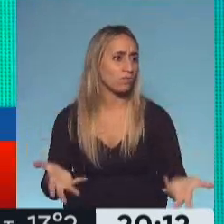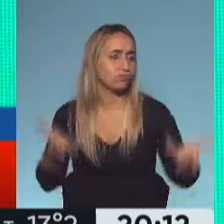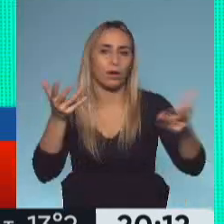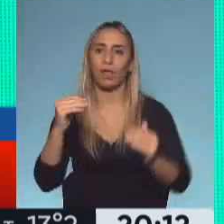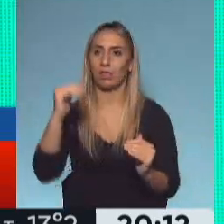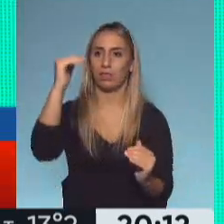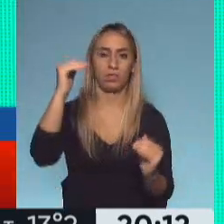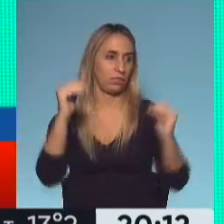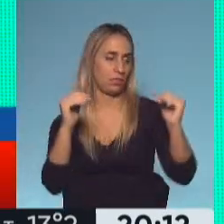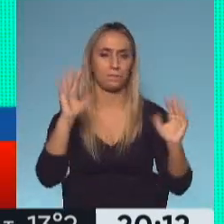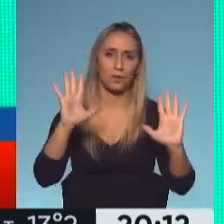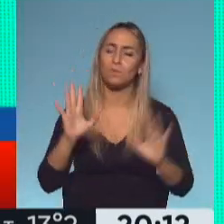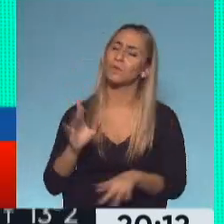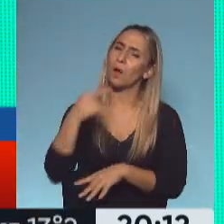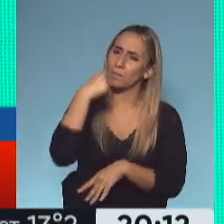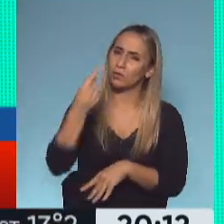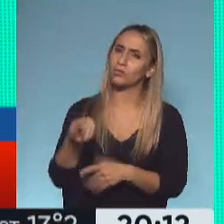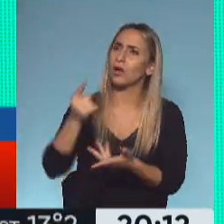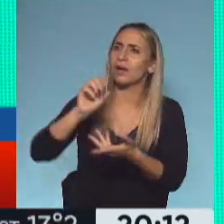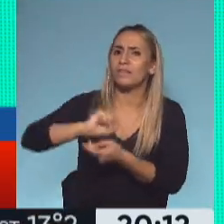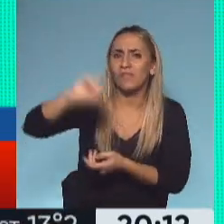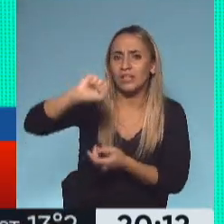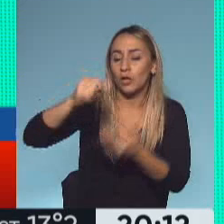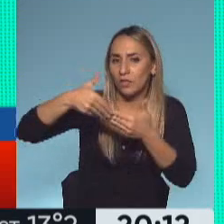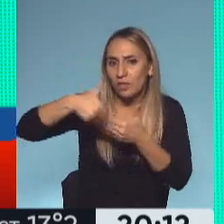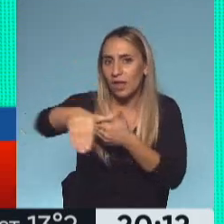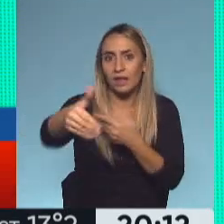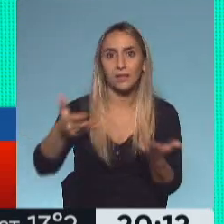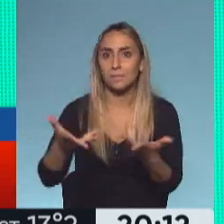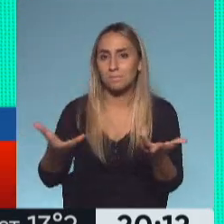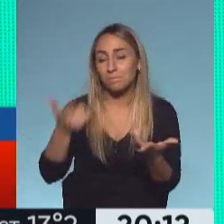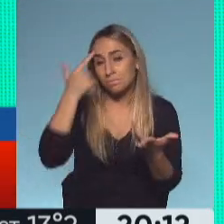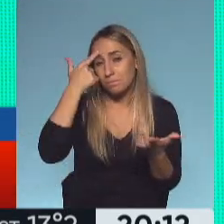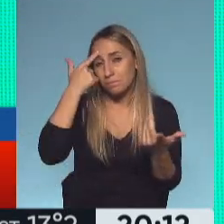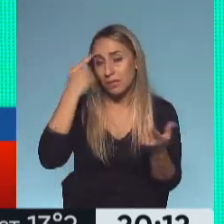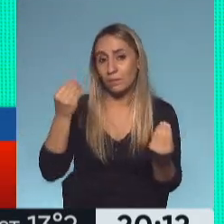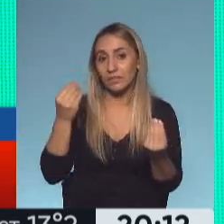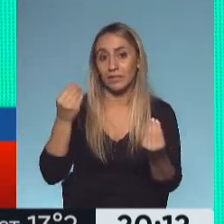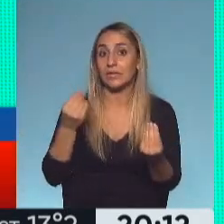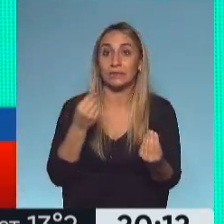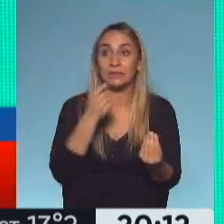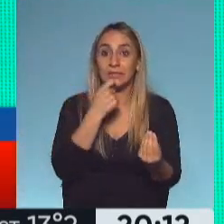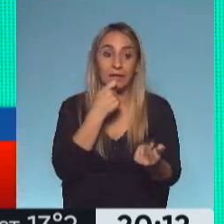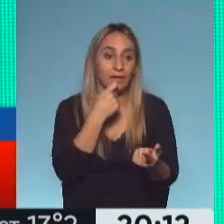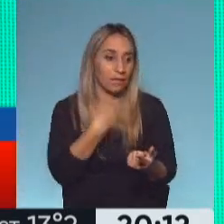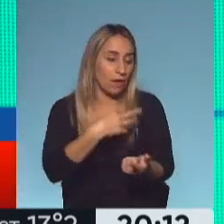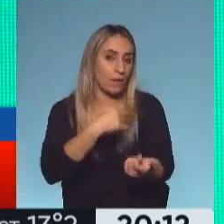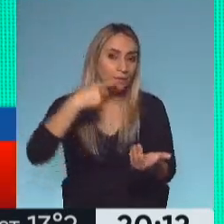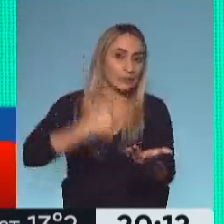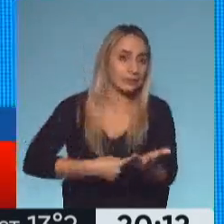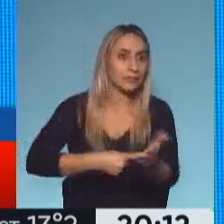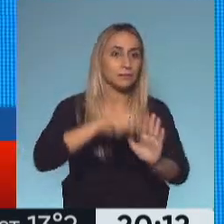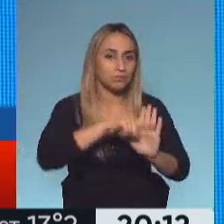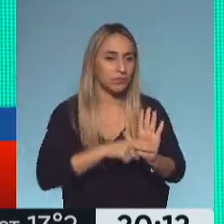inflación. ¿Cómo ven la inflación de aquí en adelante y si hace falta adquirir otras herramientas o implementar otras herramientas para